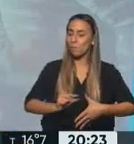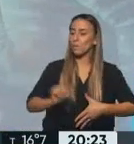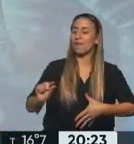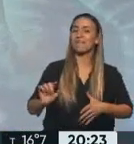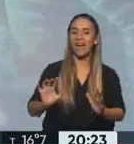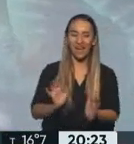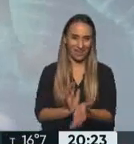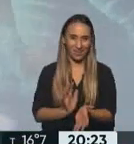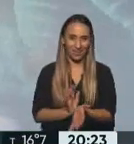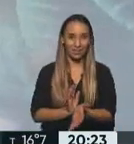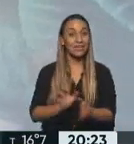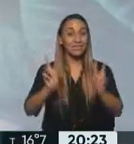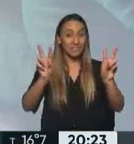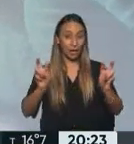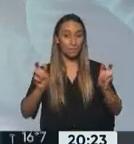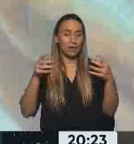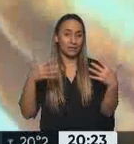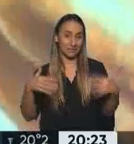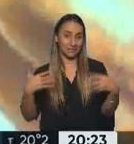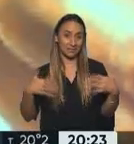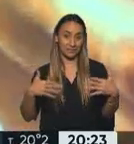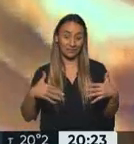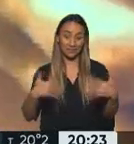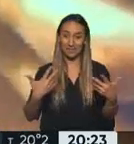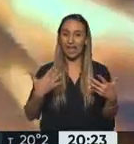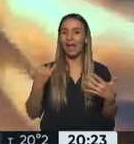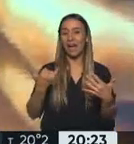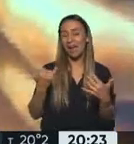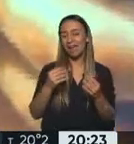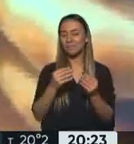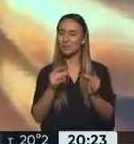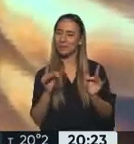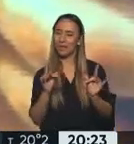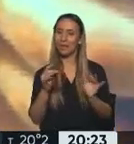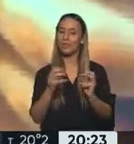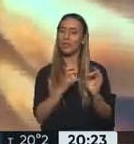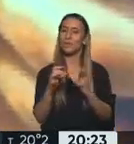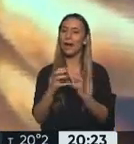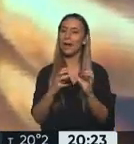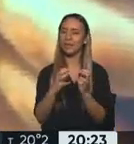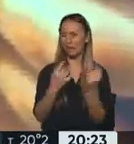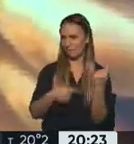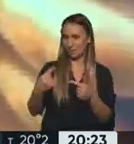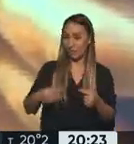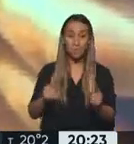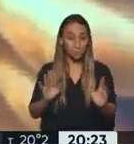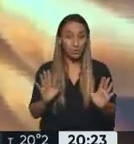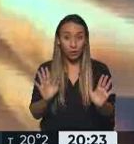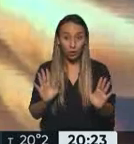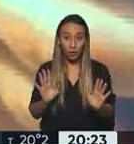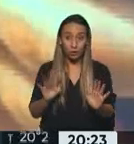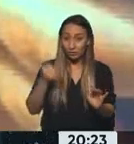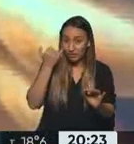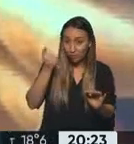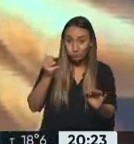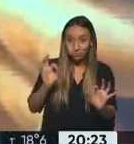Es un tema que, por supuesto, genera, Diana, algunas suspicacias, debates de diferentes índoles, pero es una